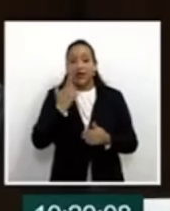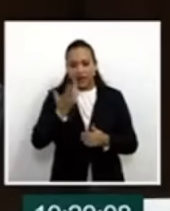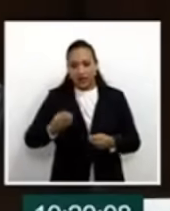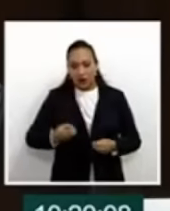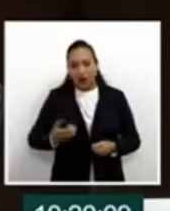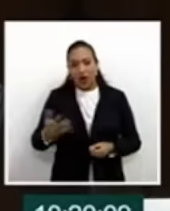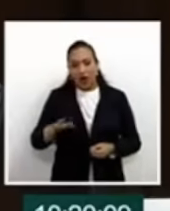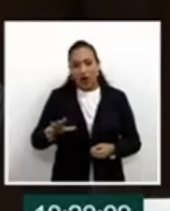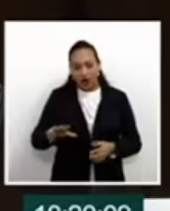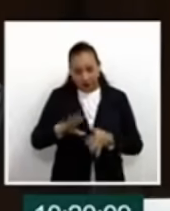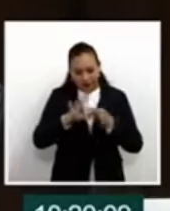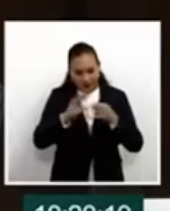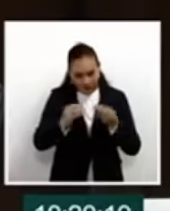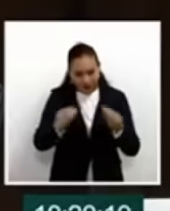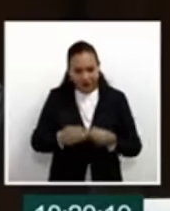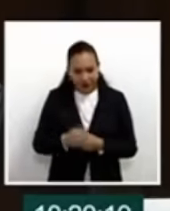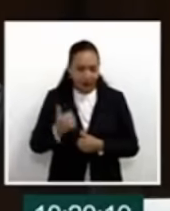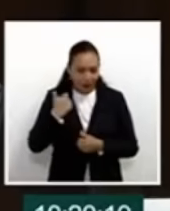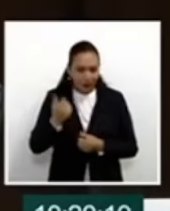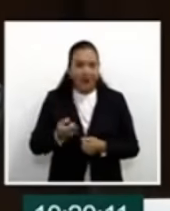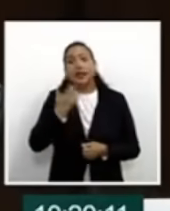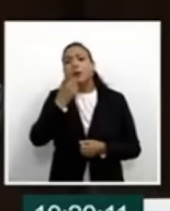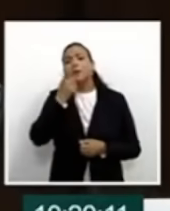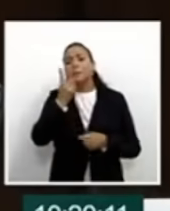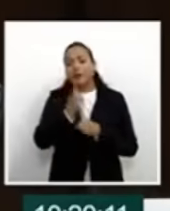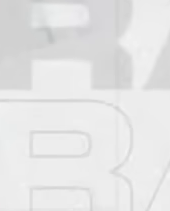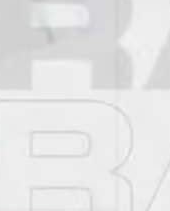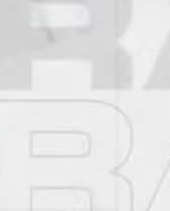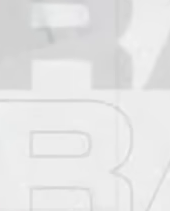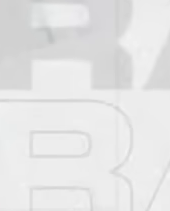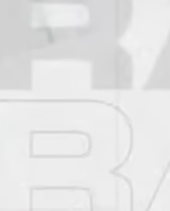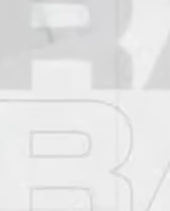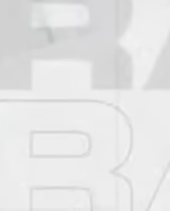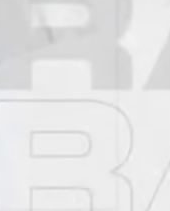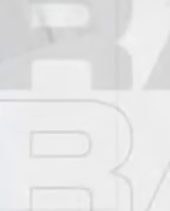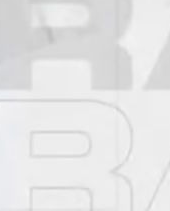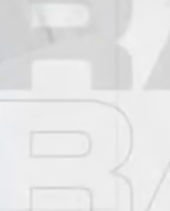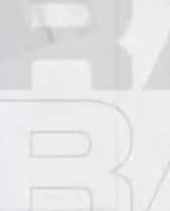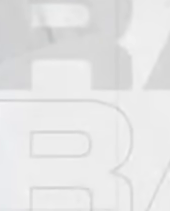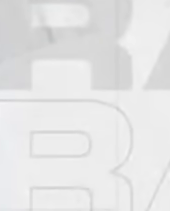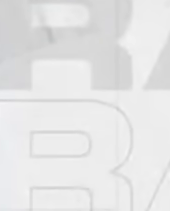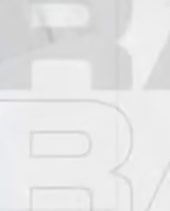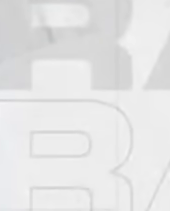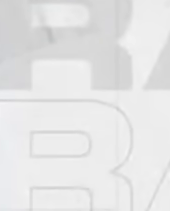supera 35,450 millones en impuestos no pagados. Así que